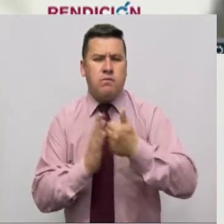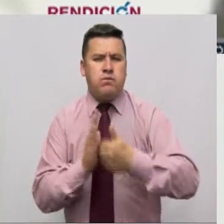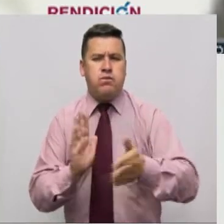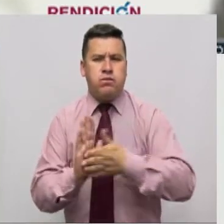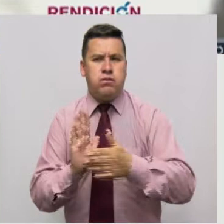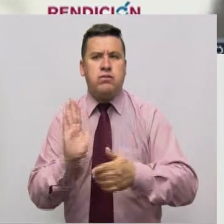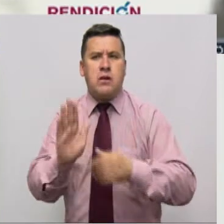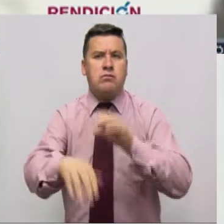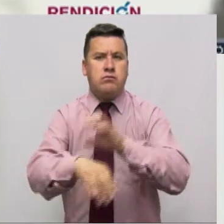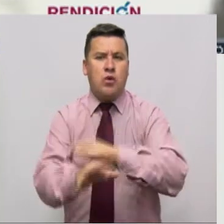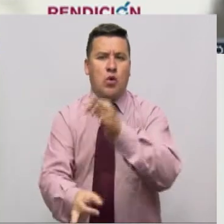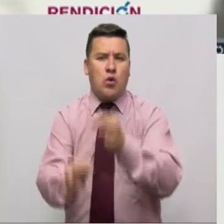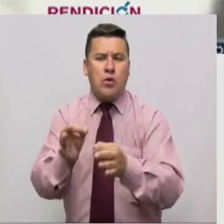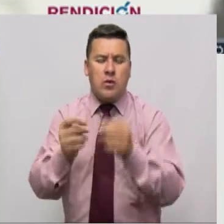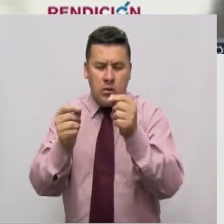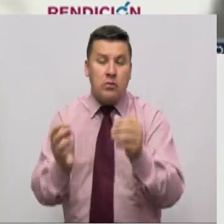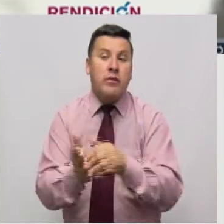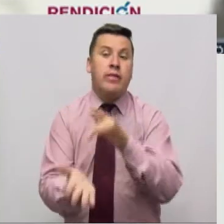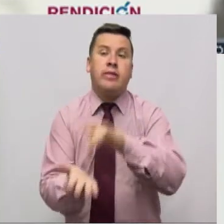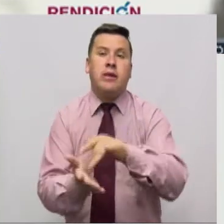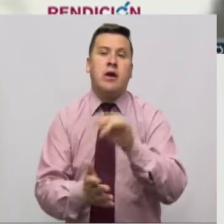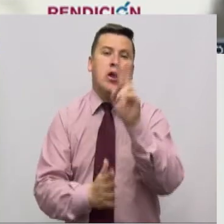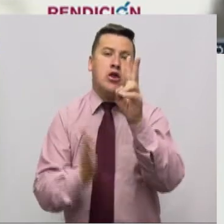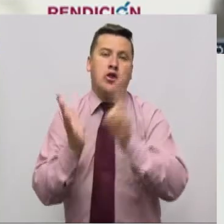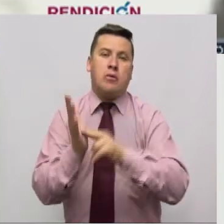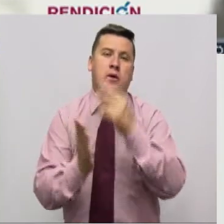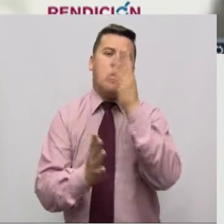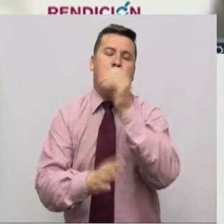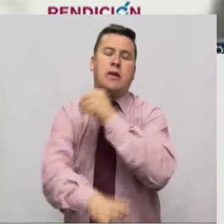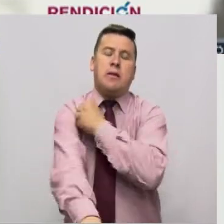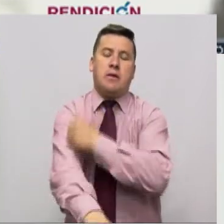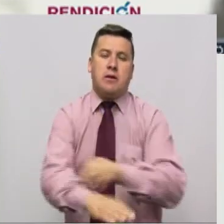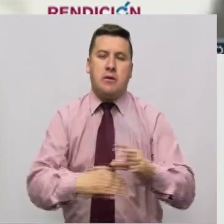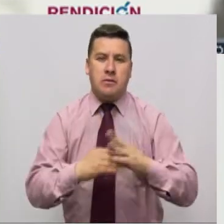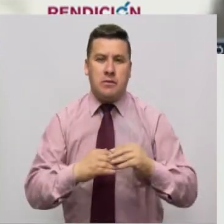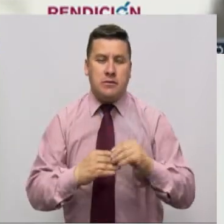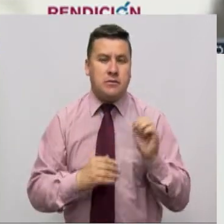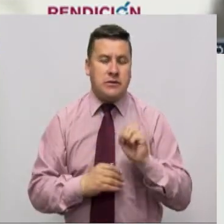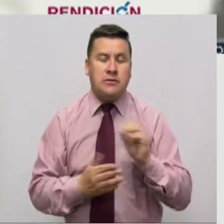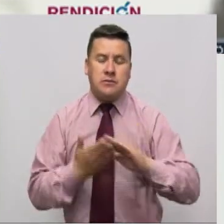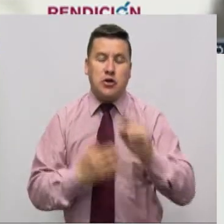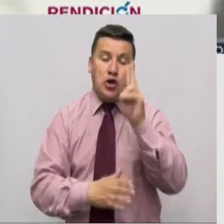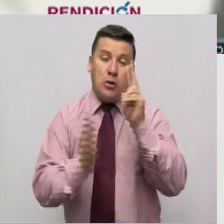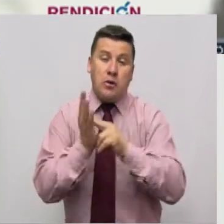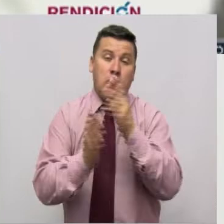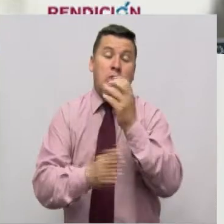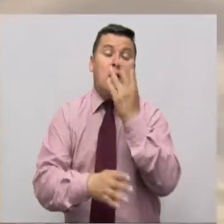emitieron fallos por 2.940 millones de pesos.